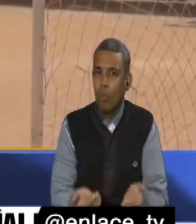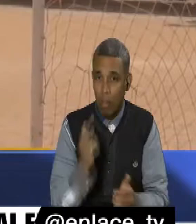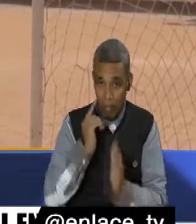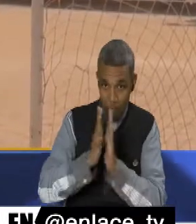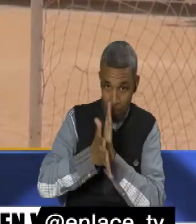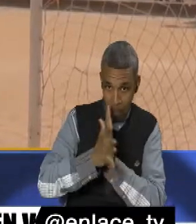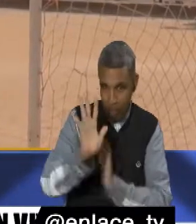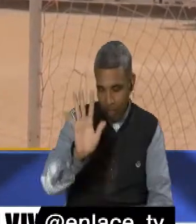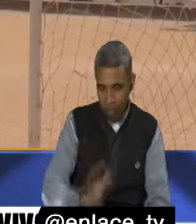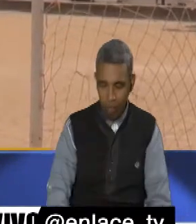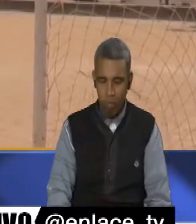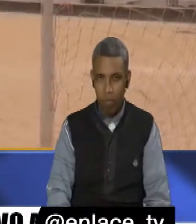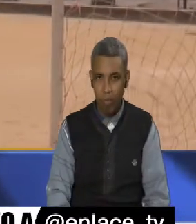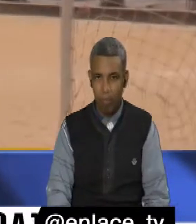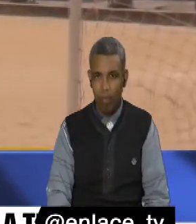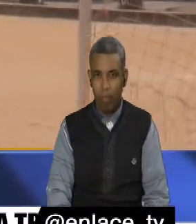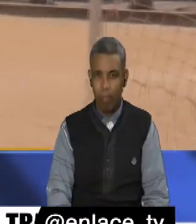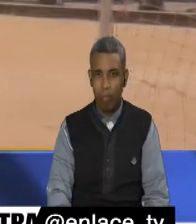volvemos.